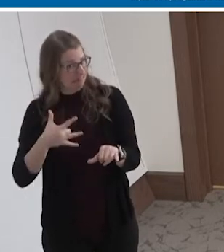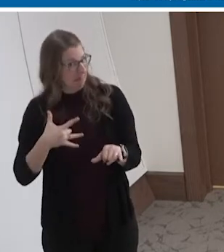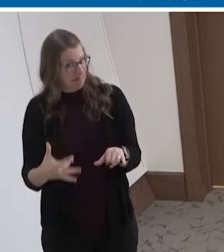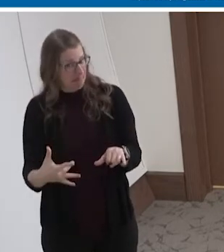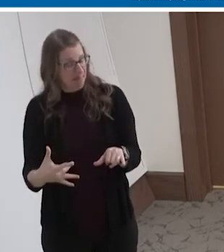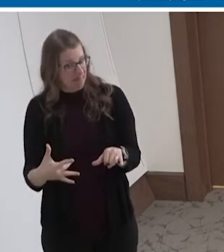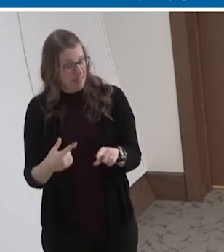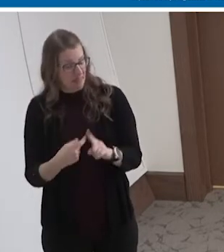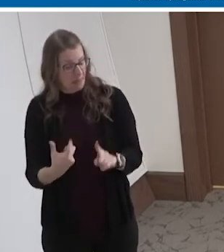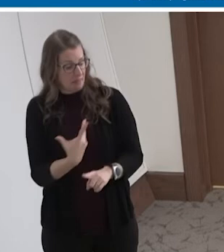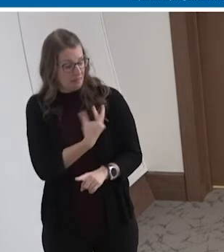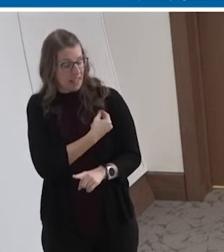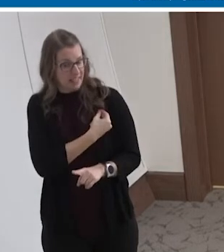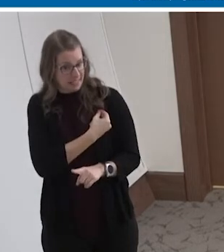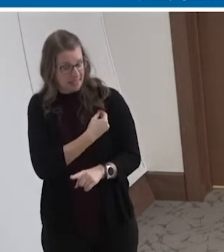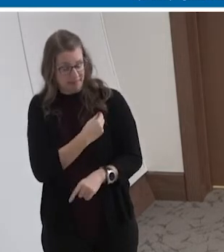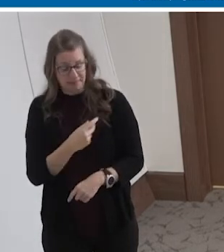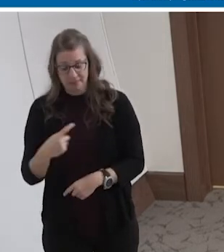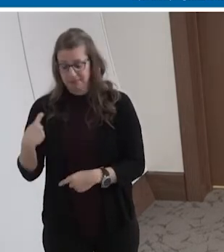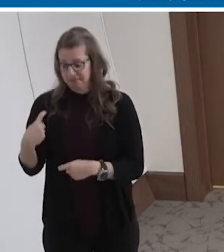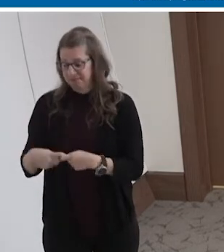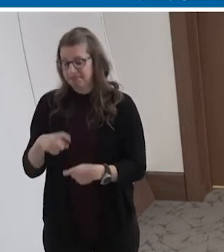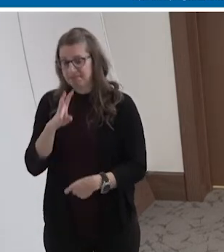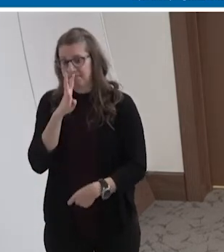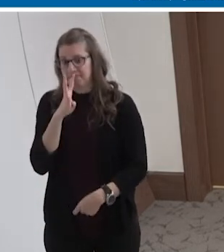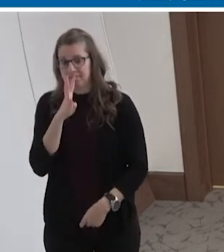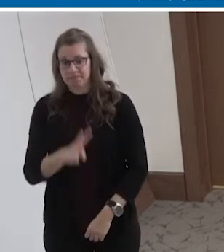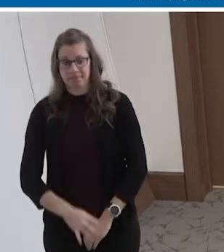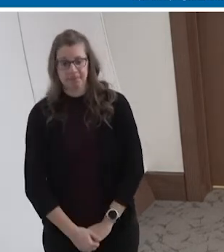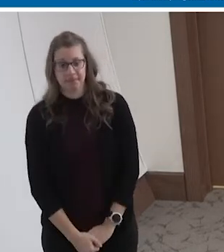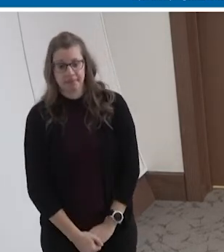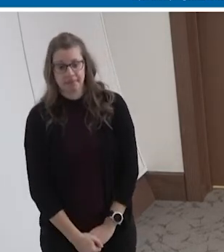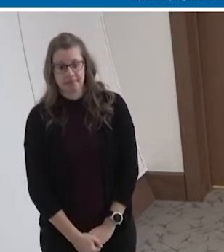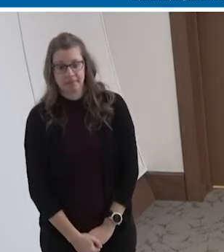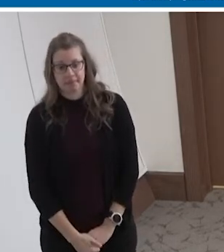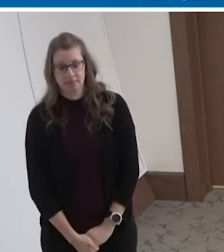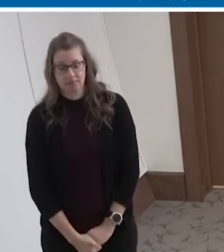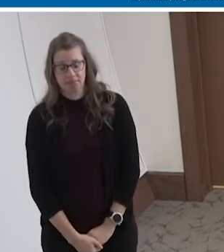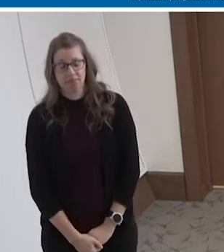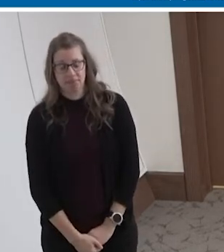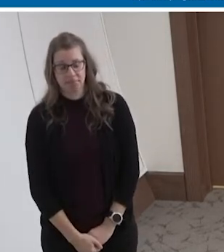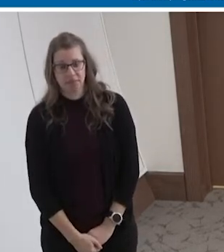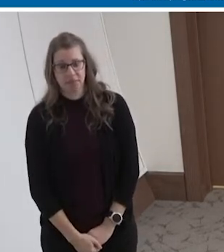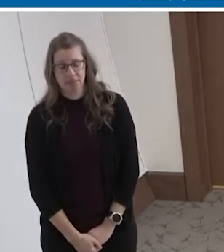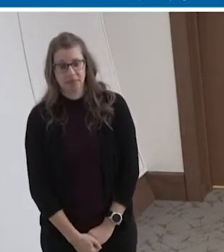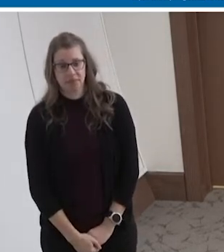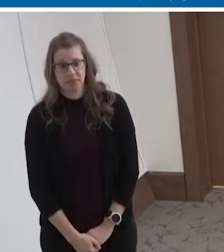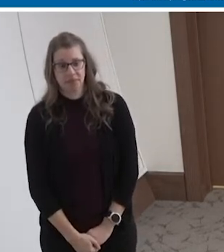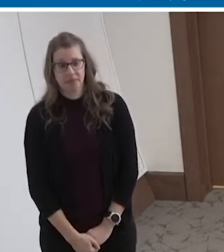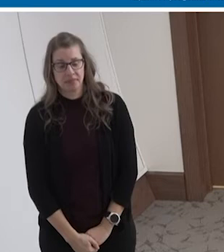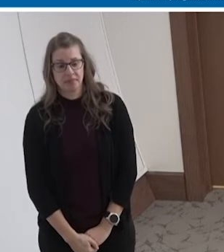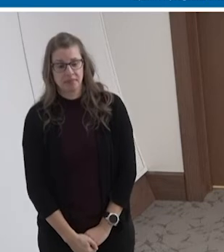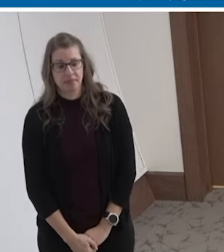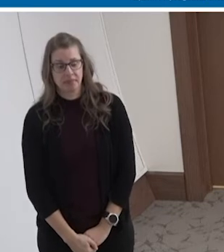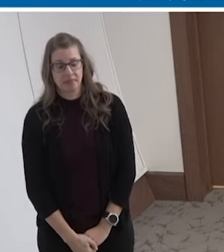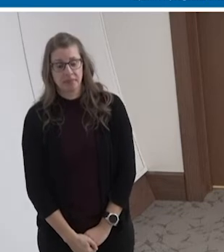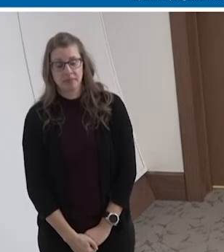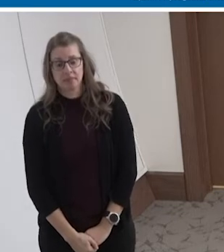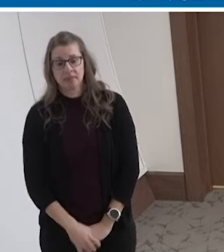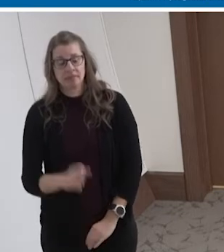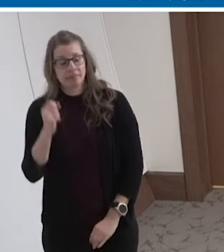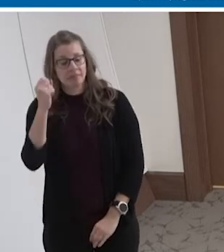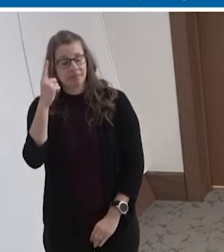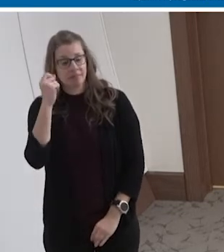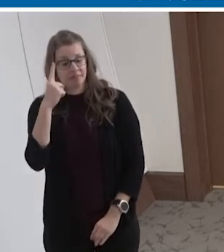estos efectos secundarios son muy poco comunes en los niños que reciben la vacuna. So it's really